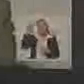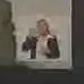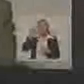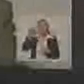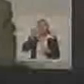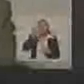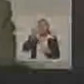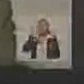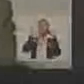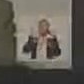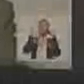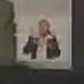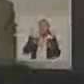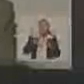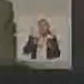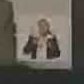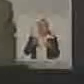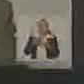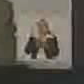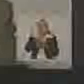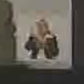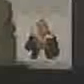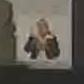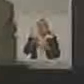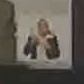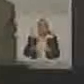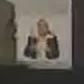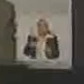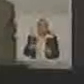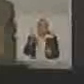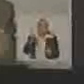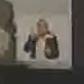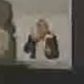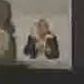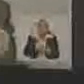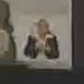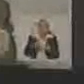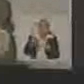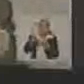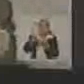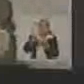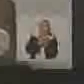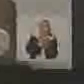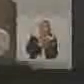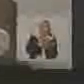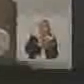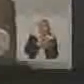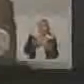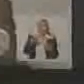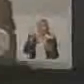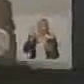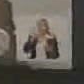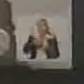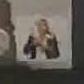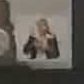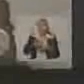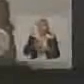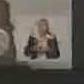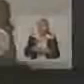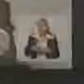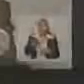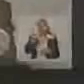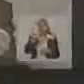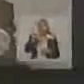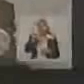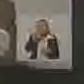trabajo, empleo, progreso, y hoy hay violencia, atraso, desazón, zozobra de nuestro futuro. Esta es una